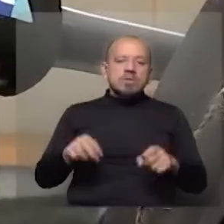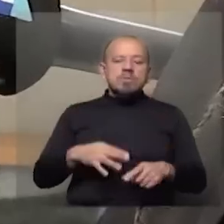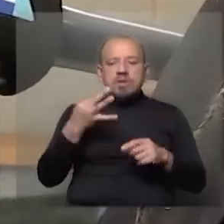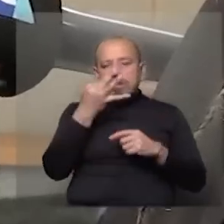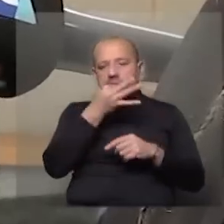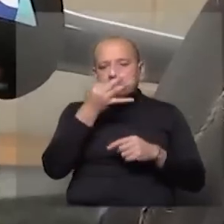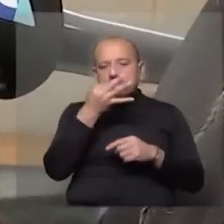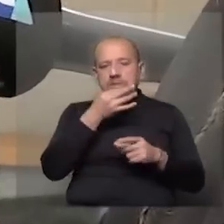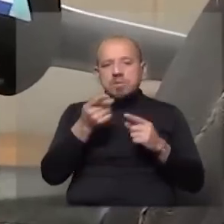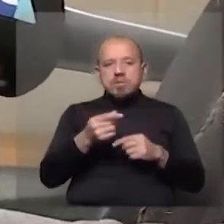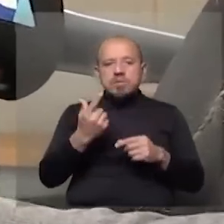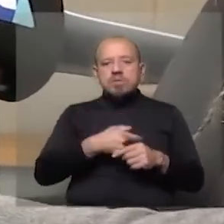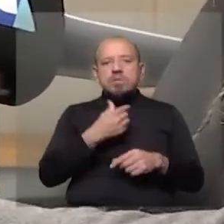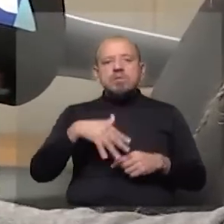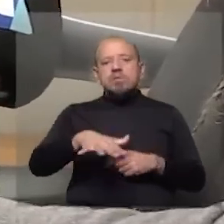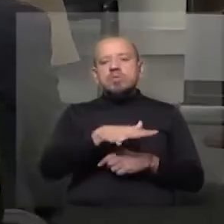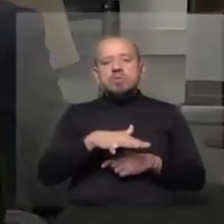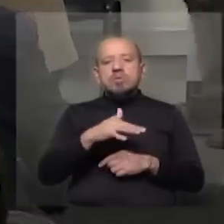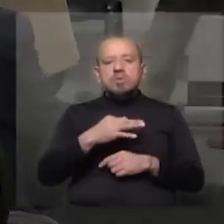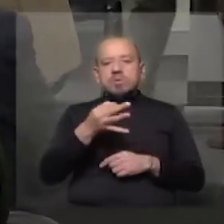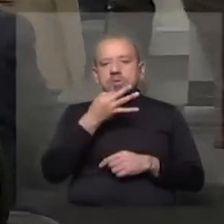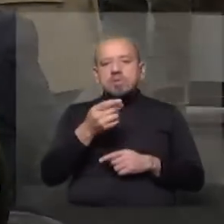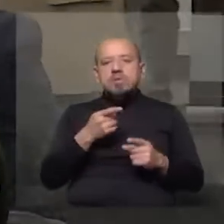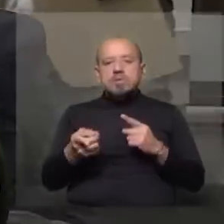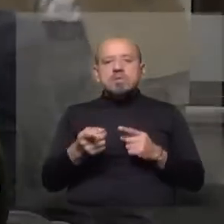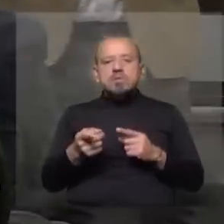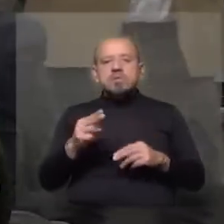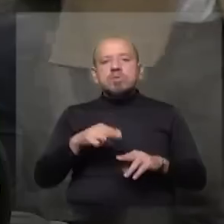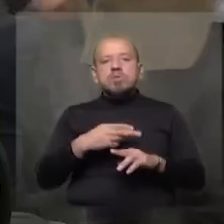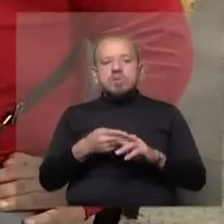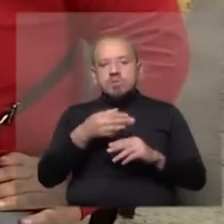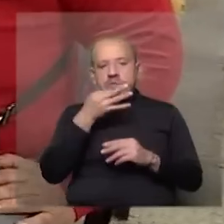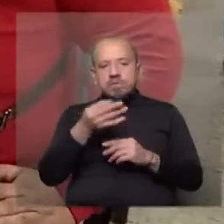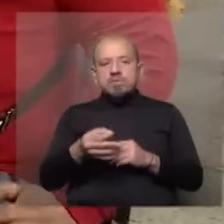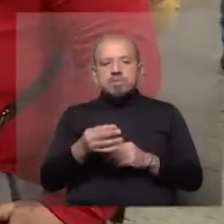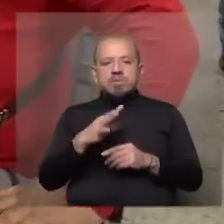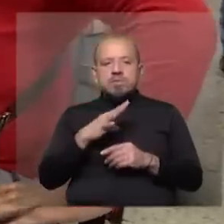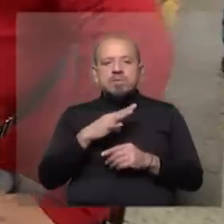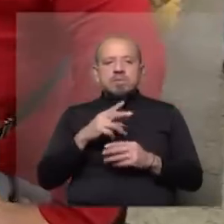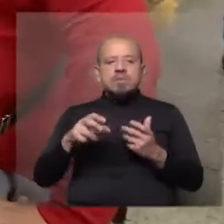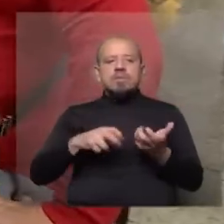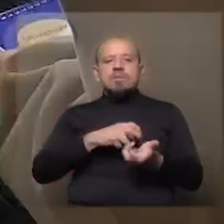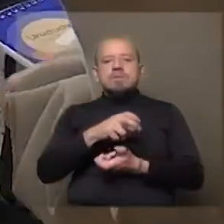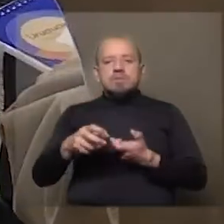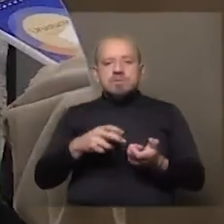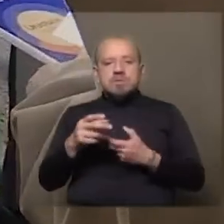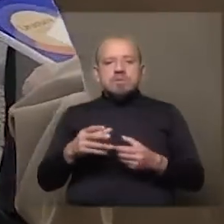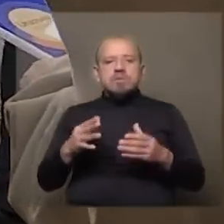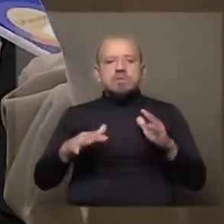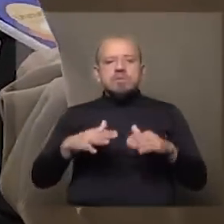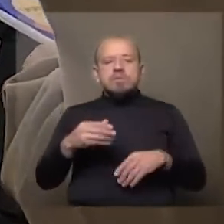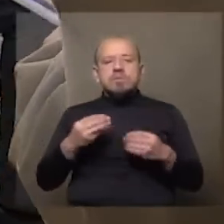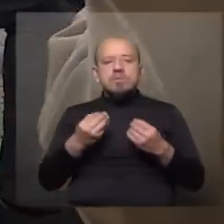atraviesa el conjunto de la sociedad y lo decíamos recién y lo reafirmamos vemos escenario muy complejo muchas veces con las